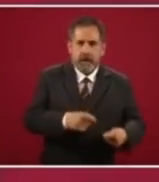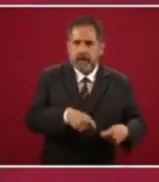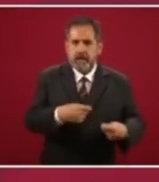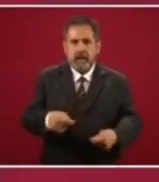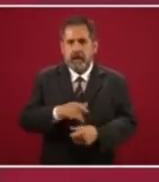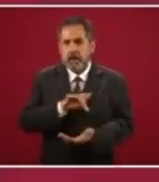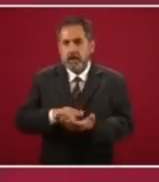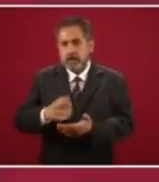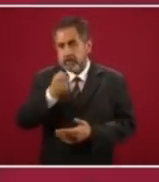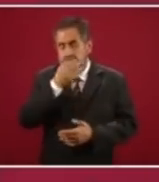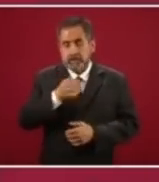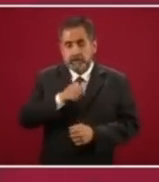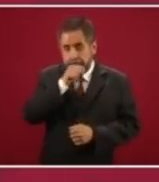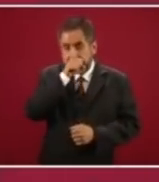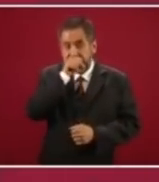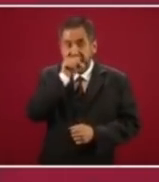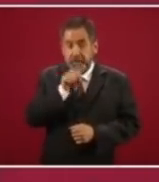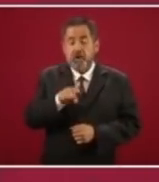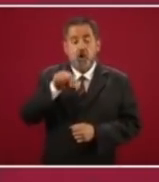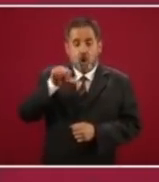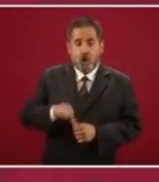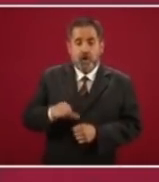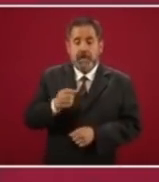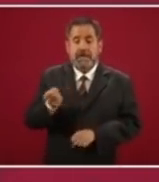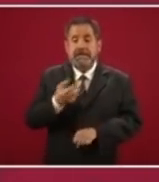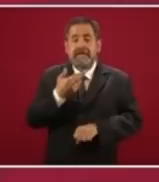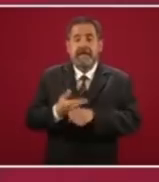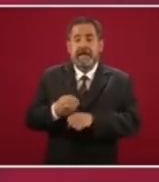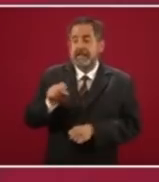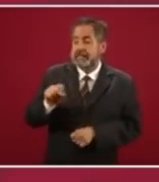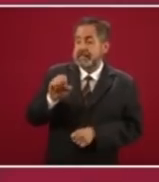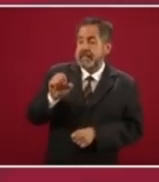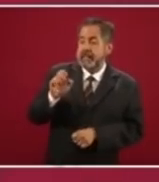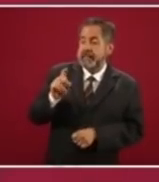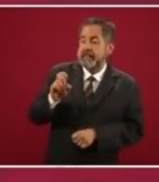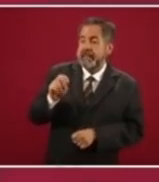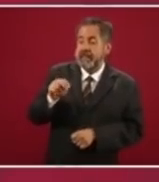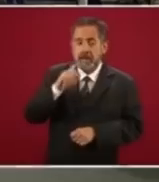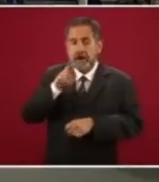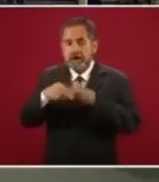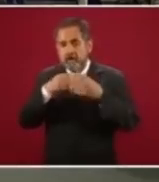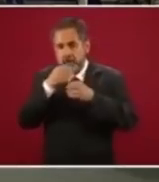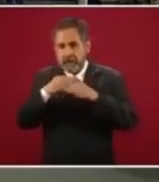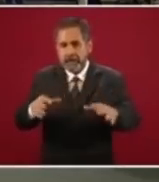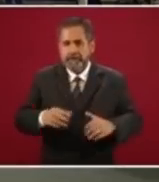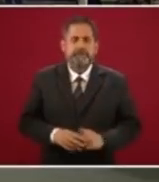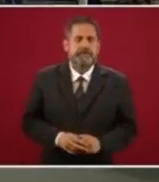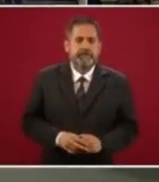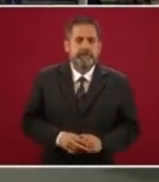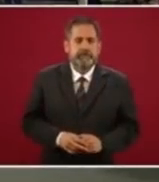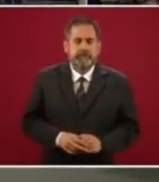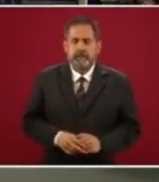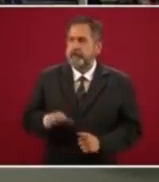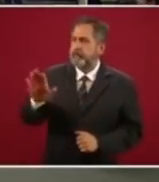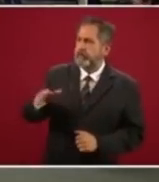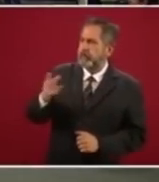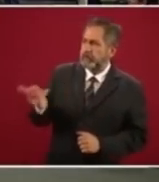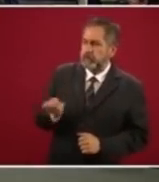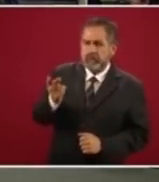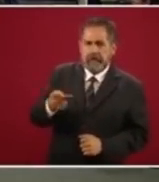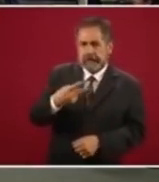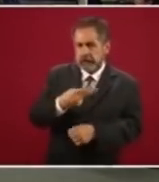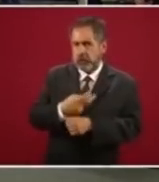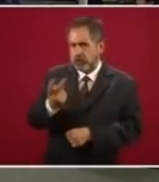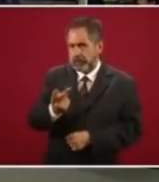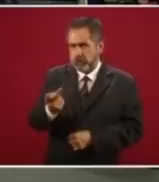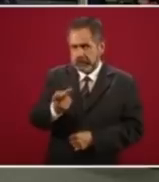Y va a informar hoy la Secretaría de la Defensa sobre este caso. Una segunda pregunta, presidente, si nos pudiera